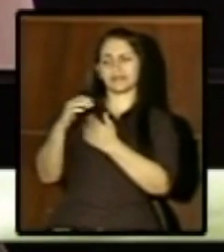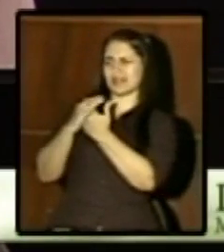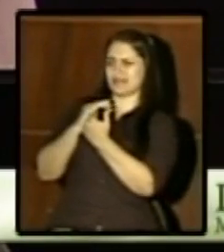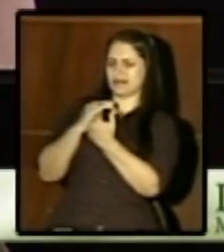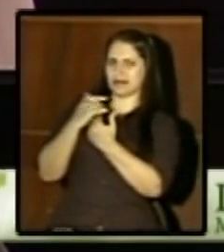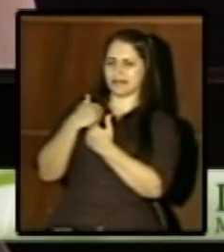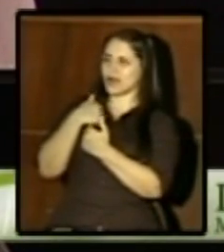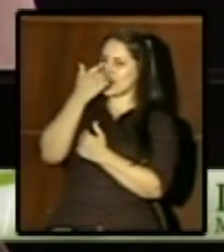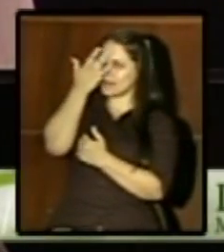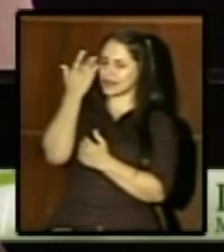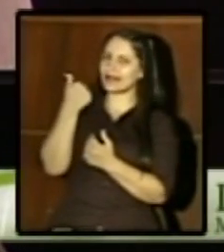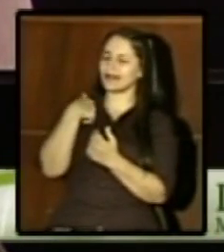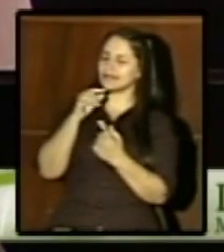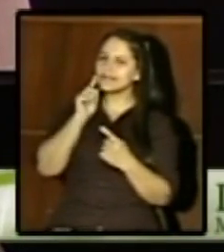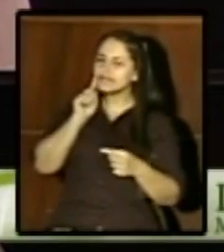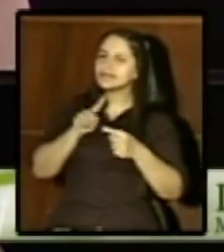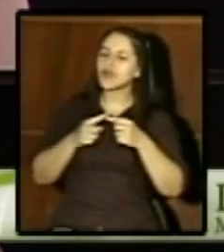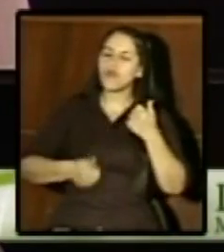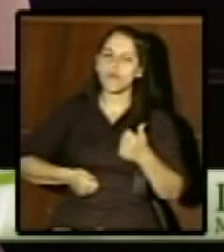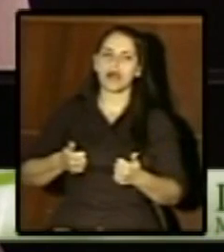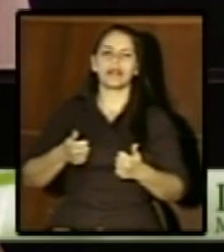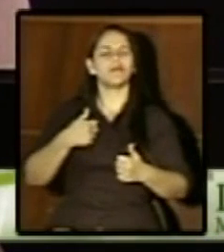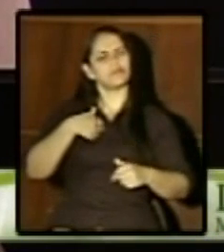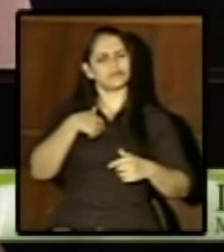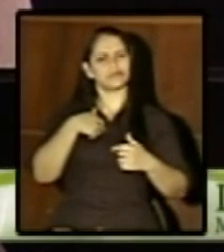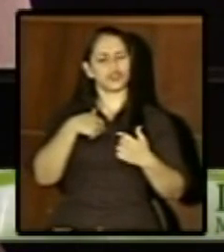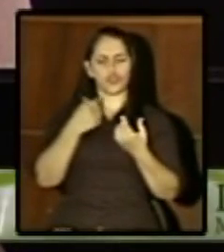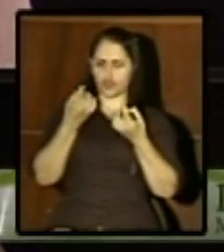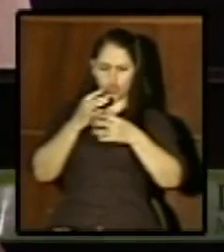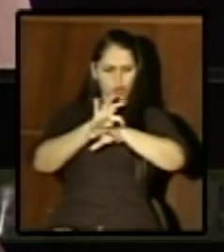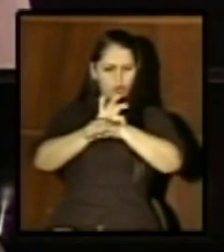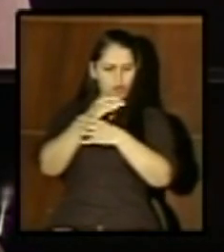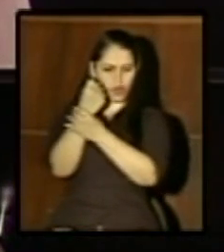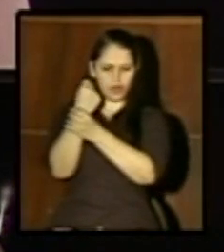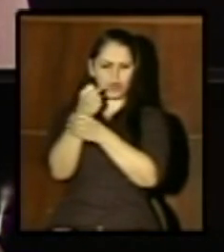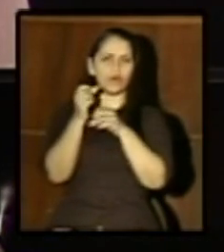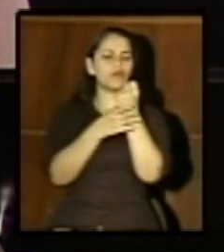yo le decía a Isabel, pero bueno, algo más específico. No, simplemente, ¿por qué duelen las articulaciones?